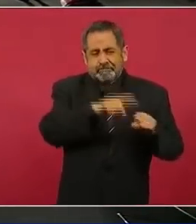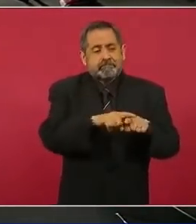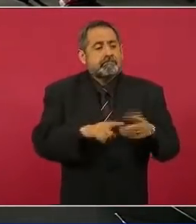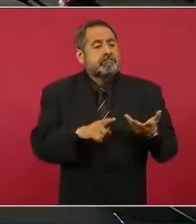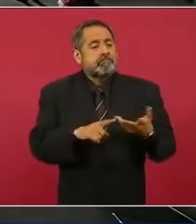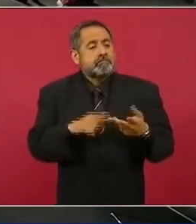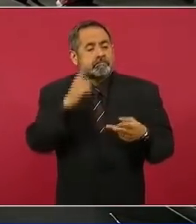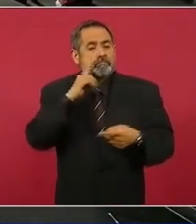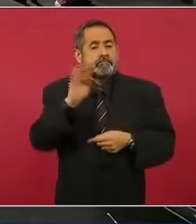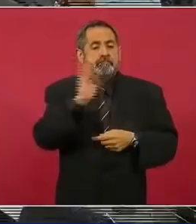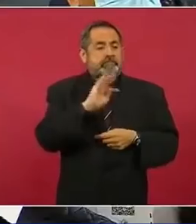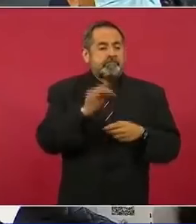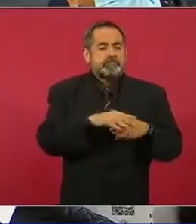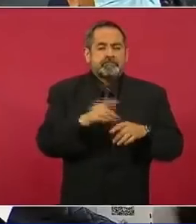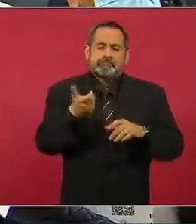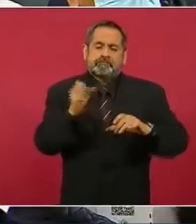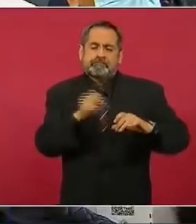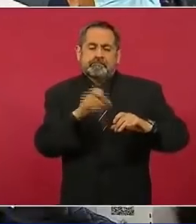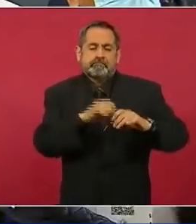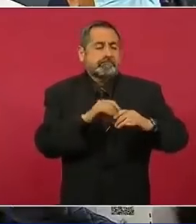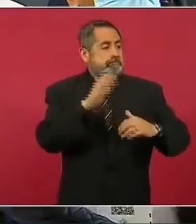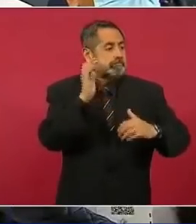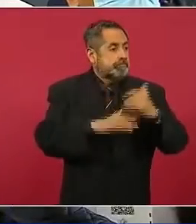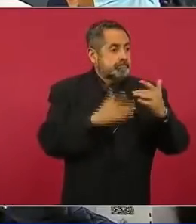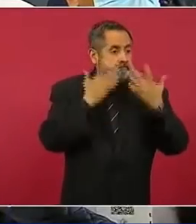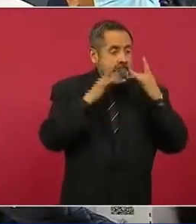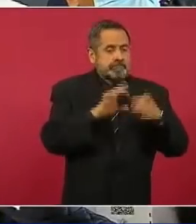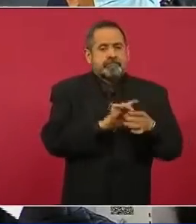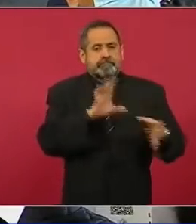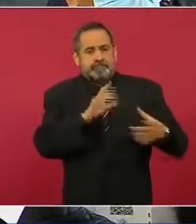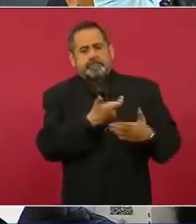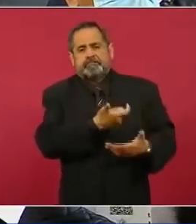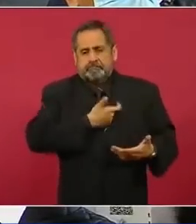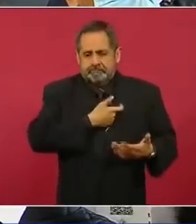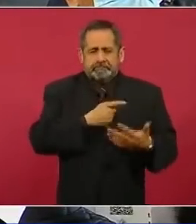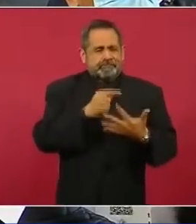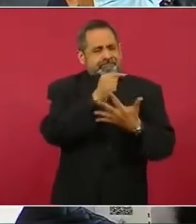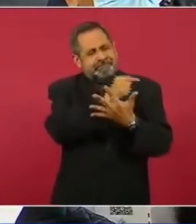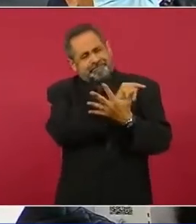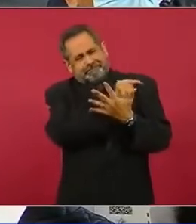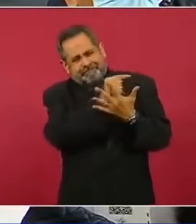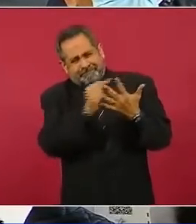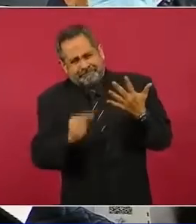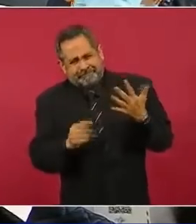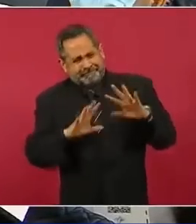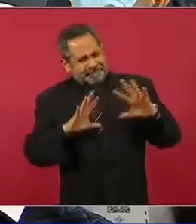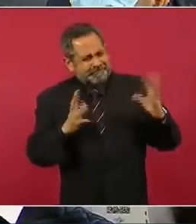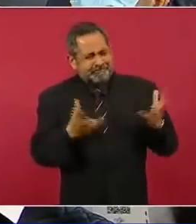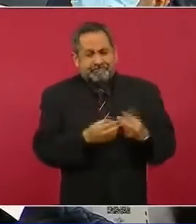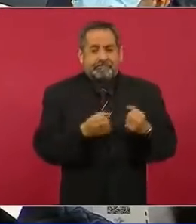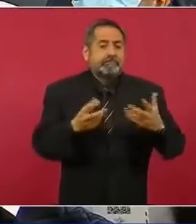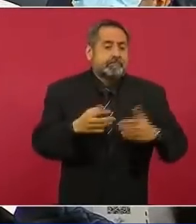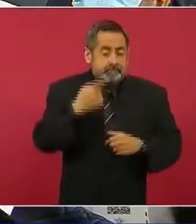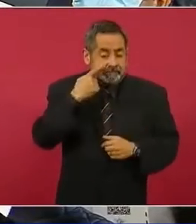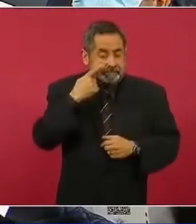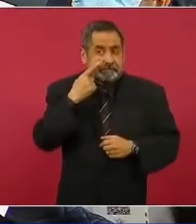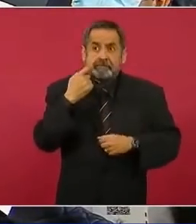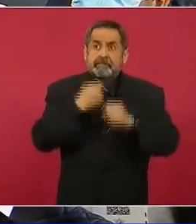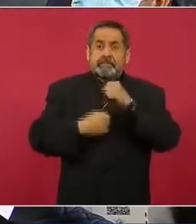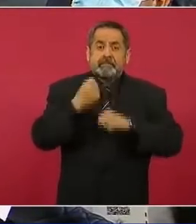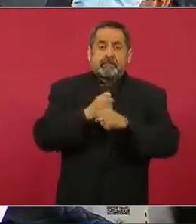seguro de separación individual, gastos para la alimentación? ¿Sabe usted que en el